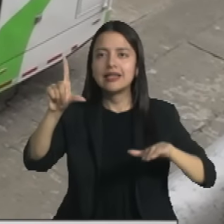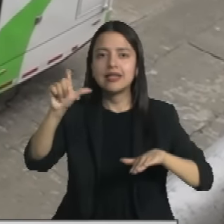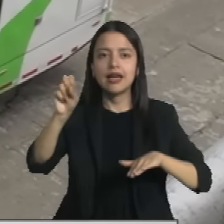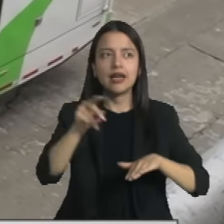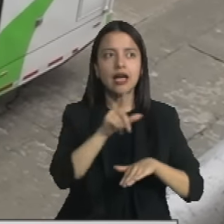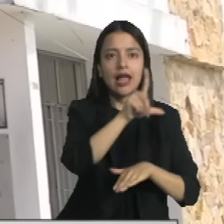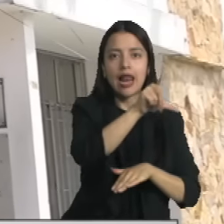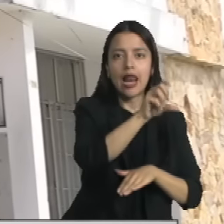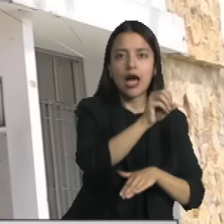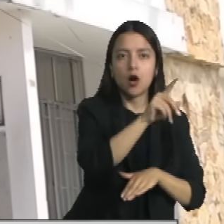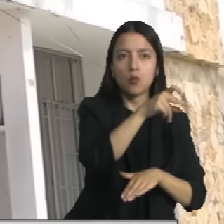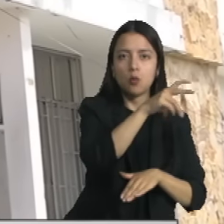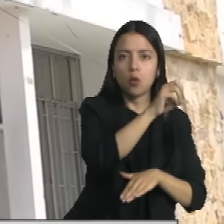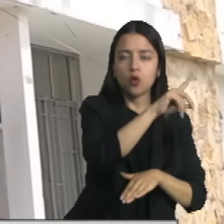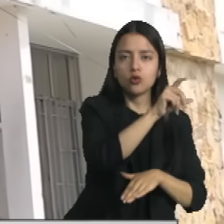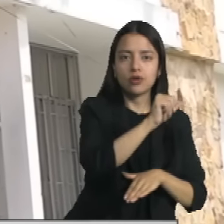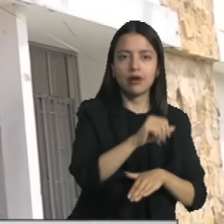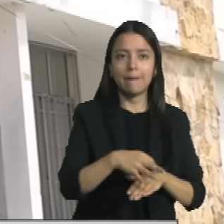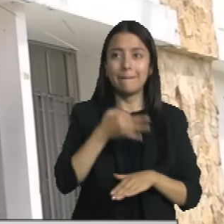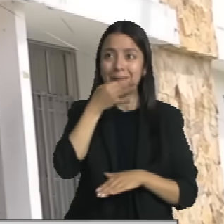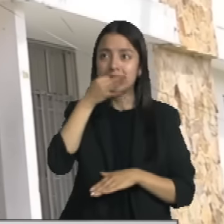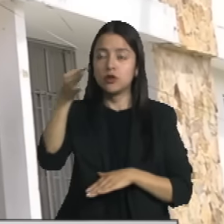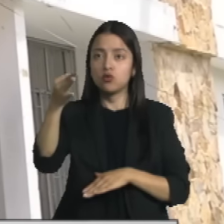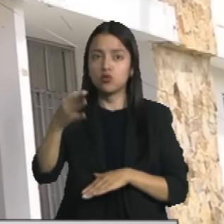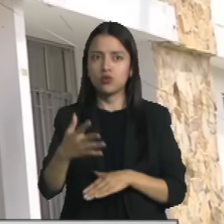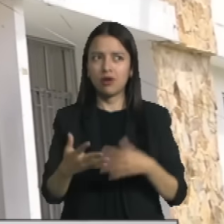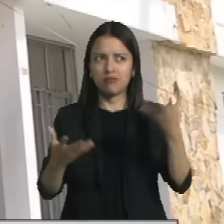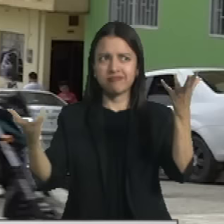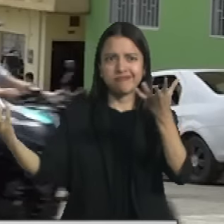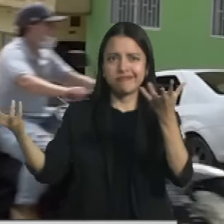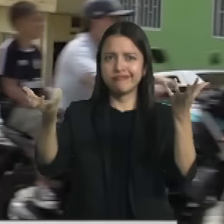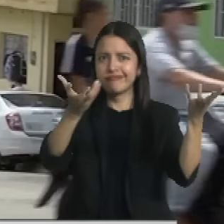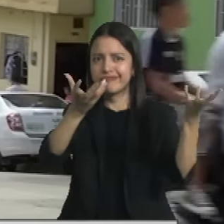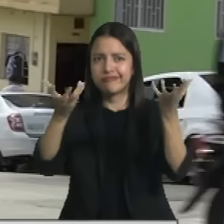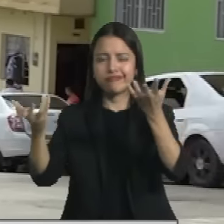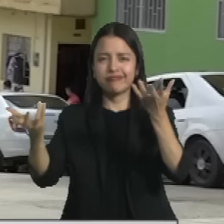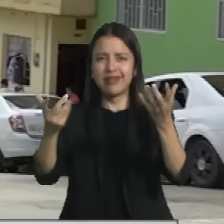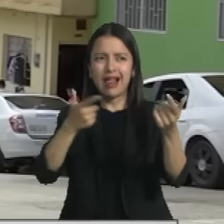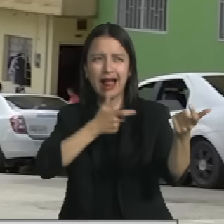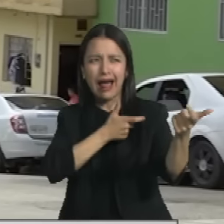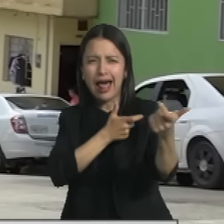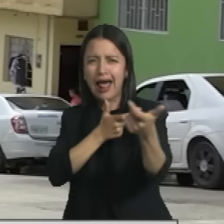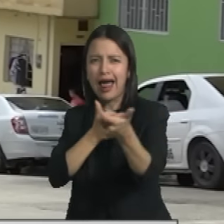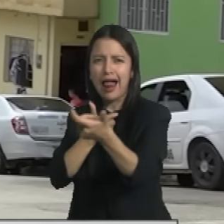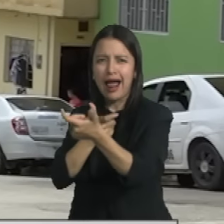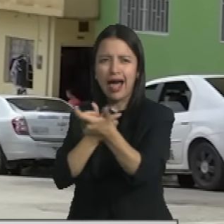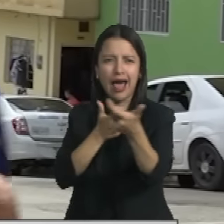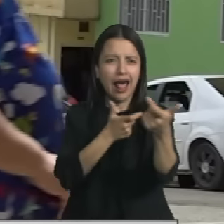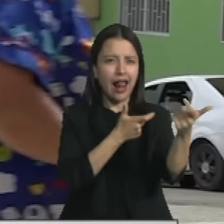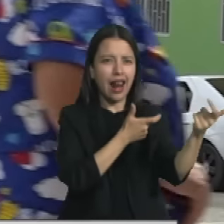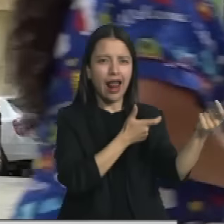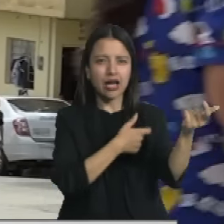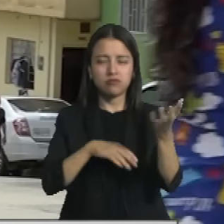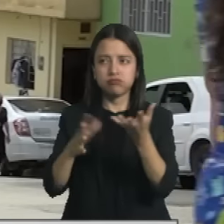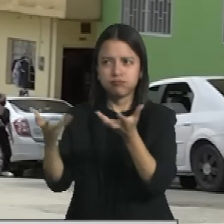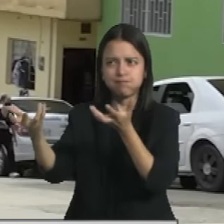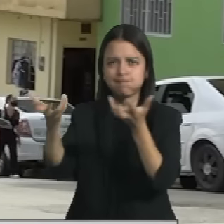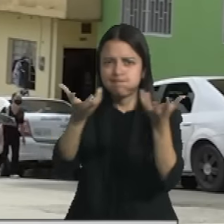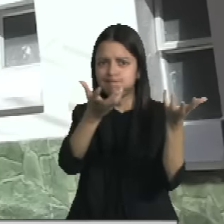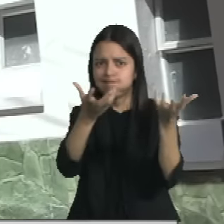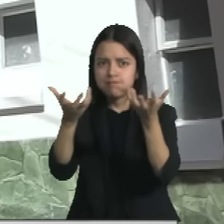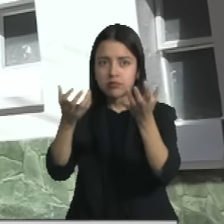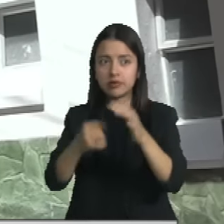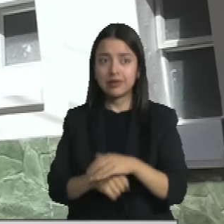Antioquia. Según la denuncia, ocurrió entre el Clan del Golfo y otros grupos armados y la situación derivó en que